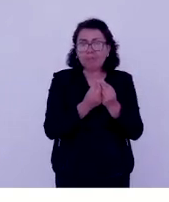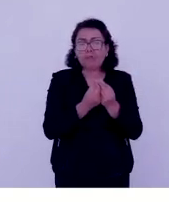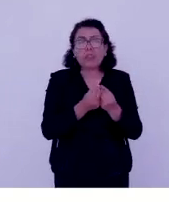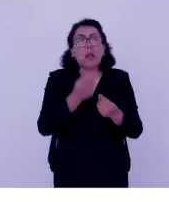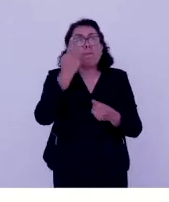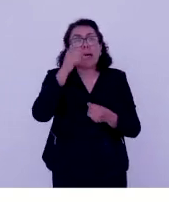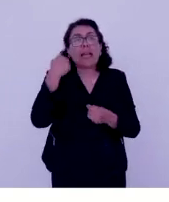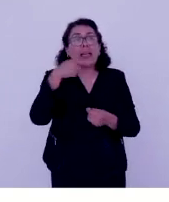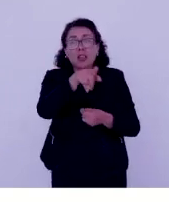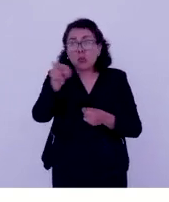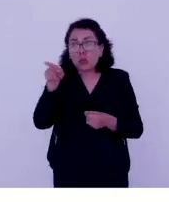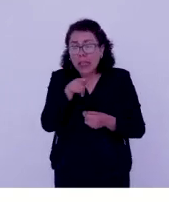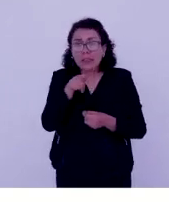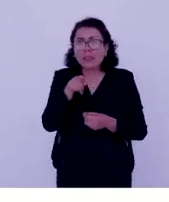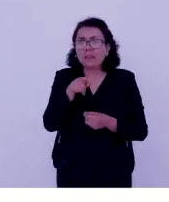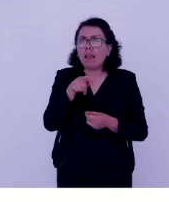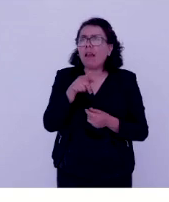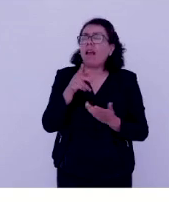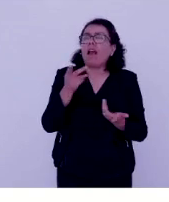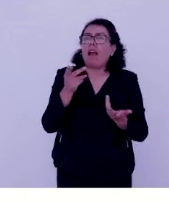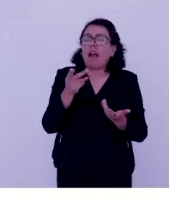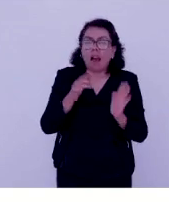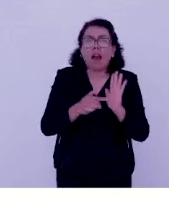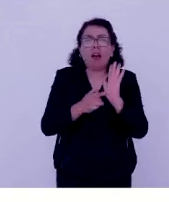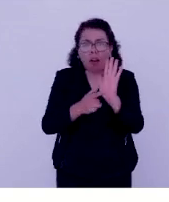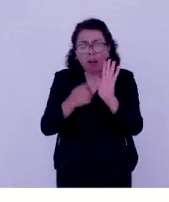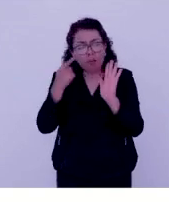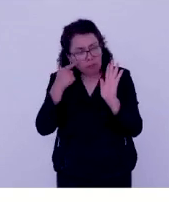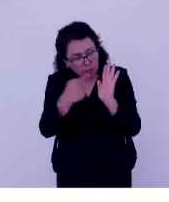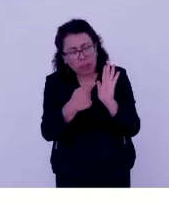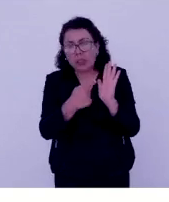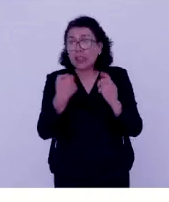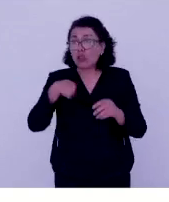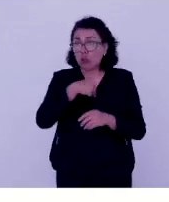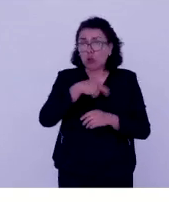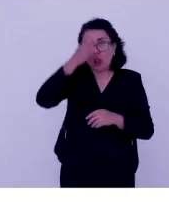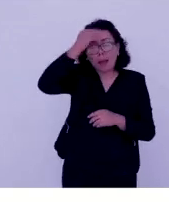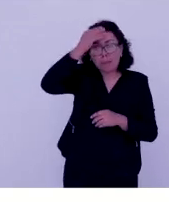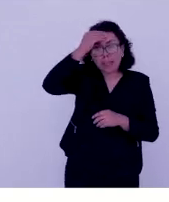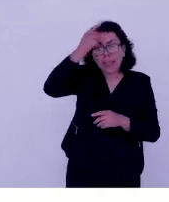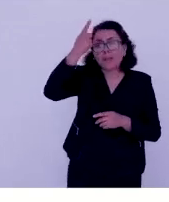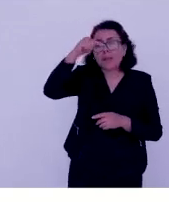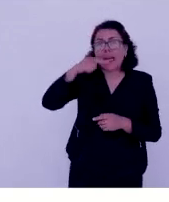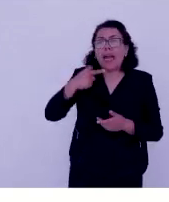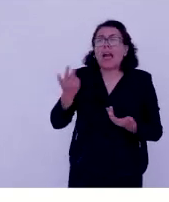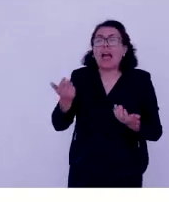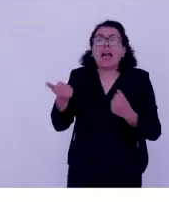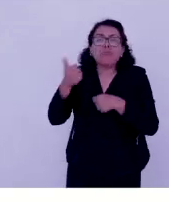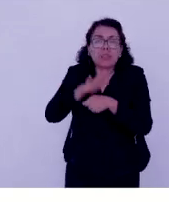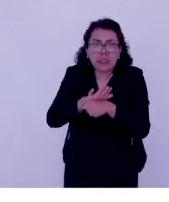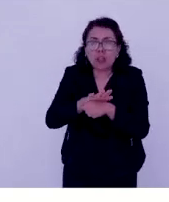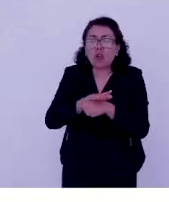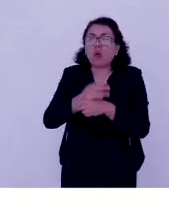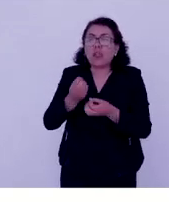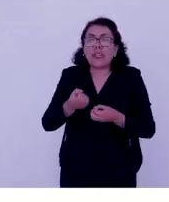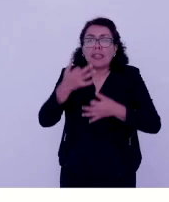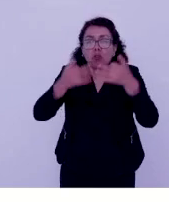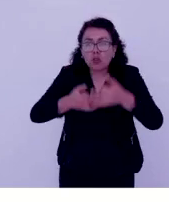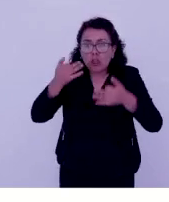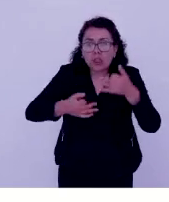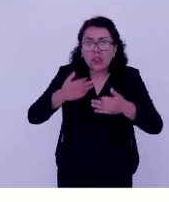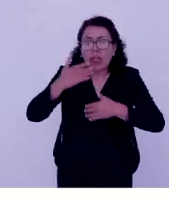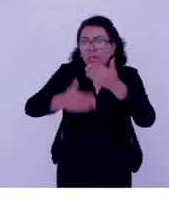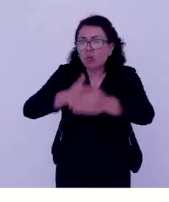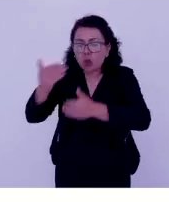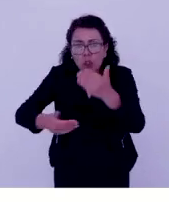participación de nuestros usuarios implementar acciones que permitan mejorar la administración y operación del servicio de justicia a través de